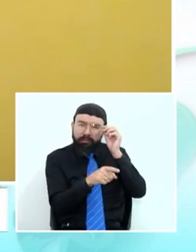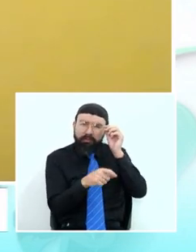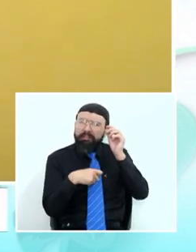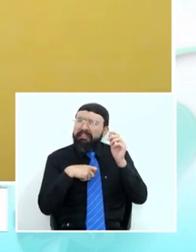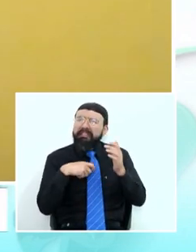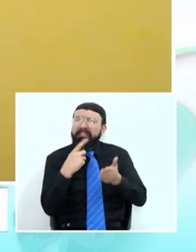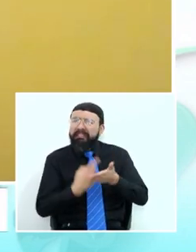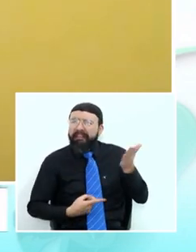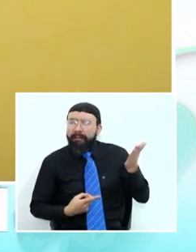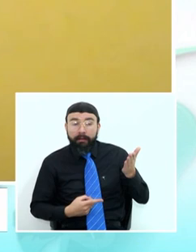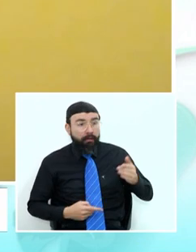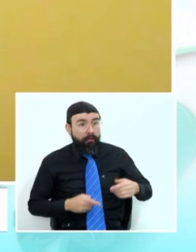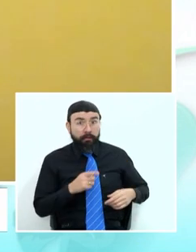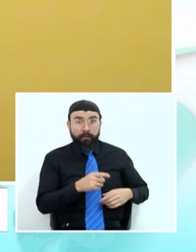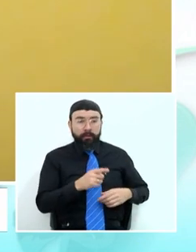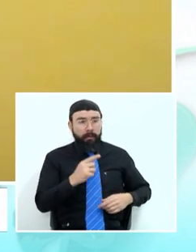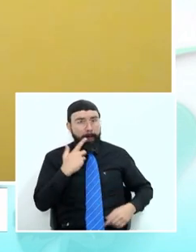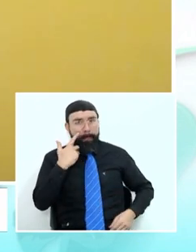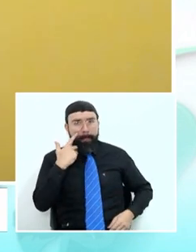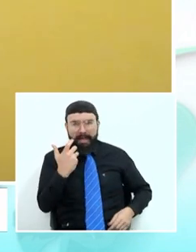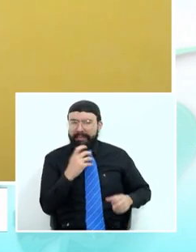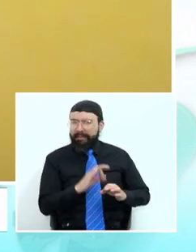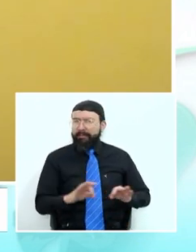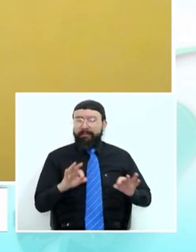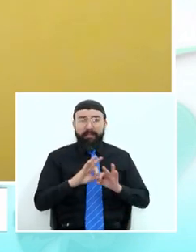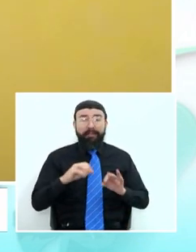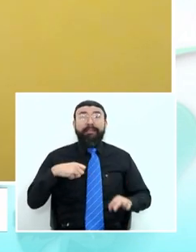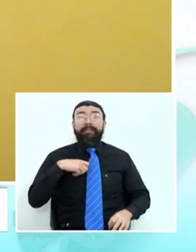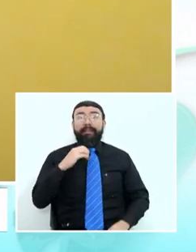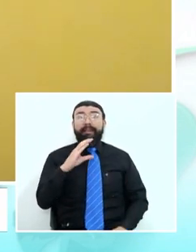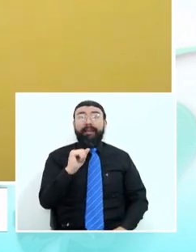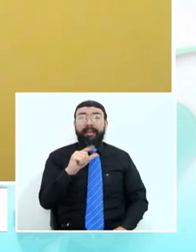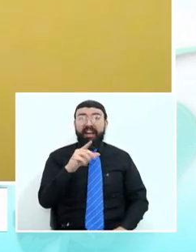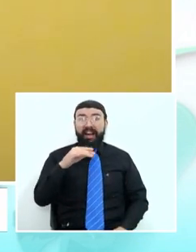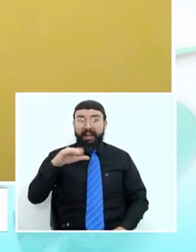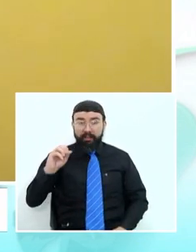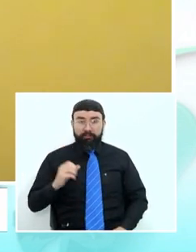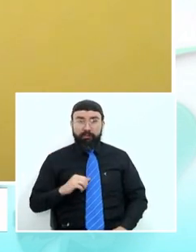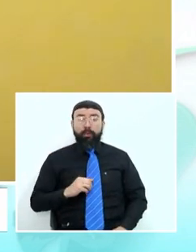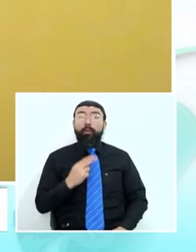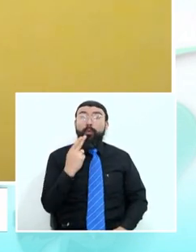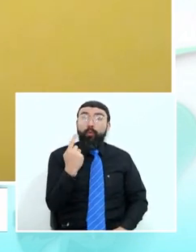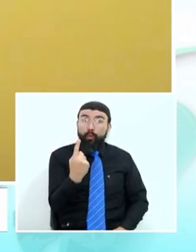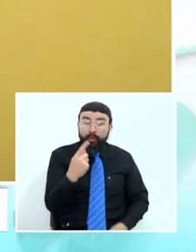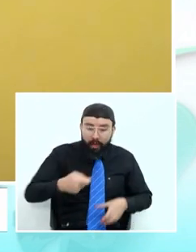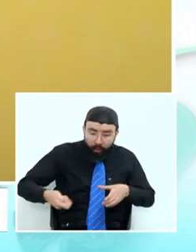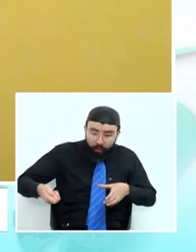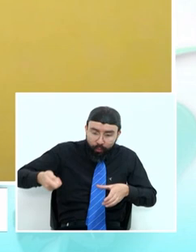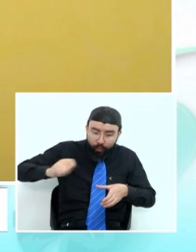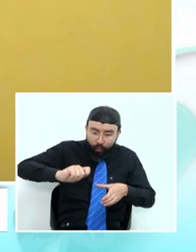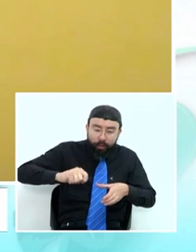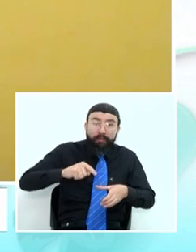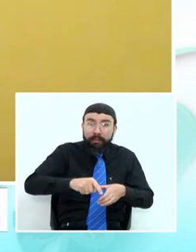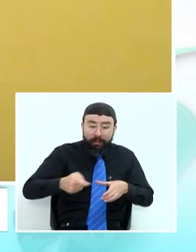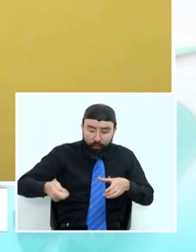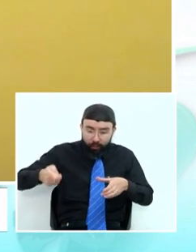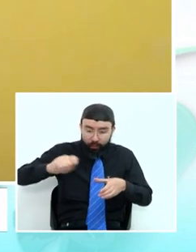es tal vez la campeona en calcio. Imagínense que una cucharada sopera de ajonjolí